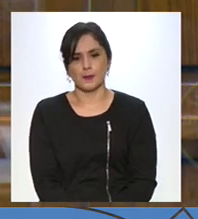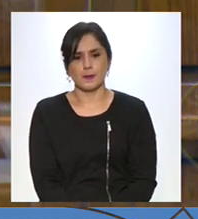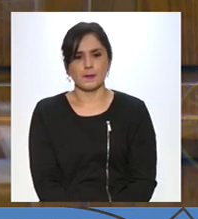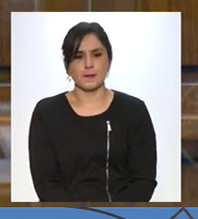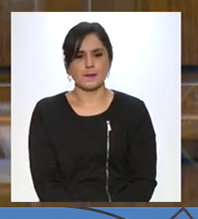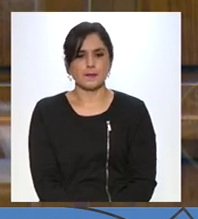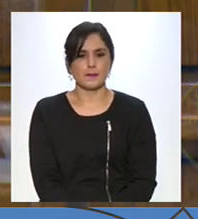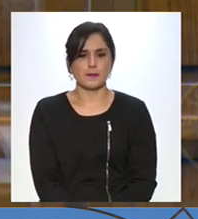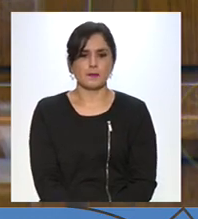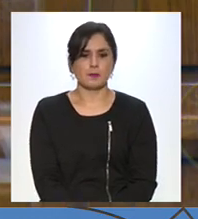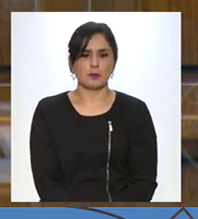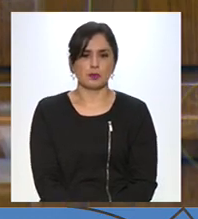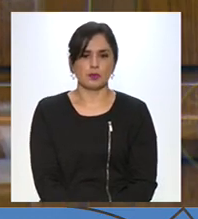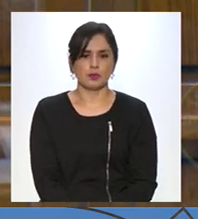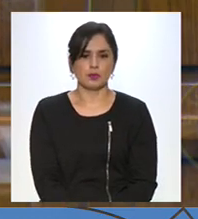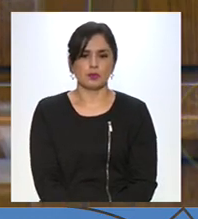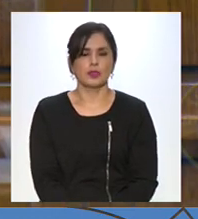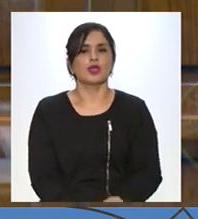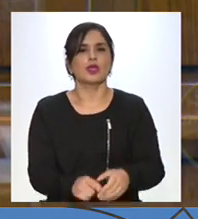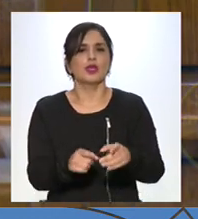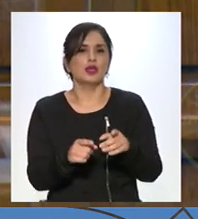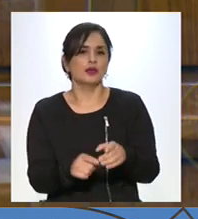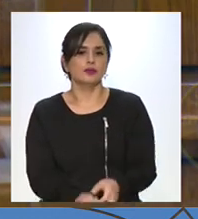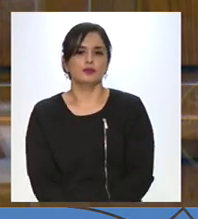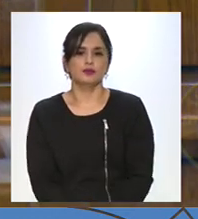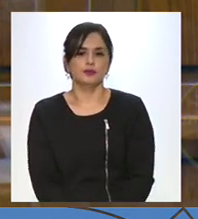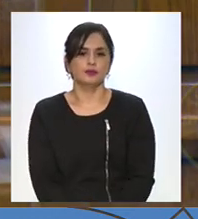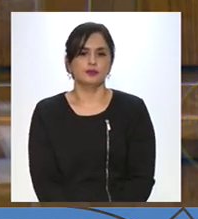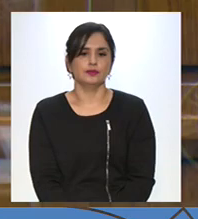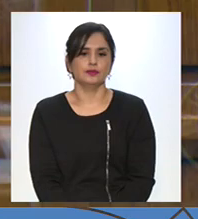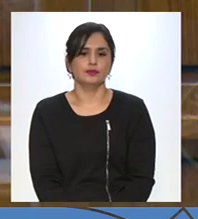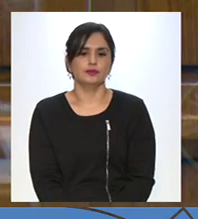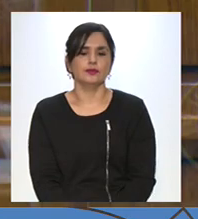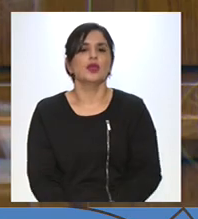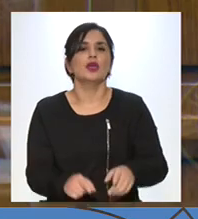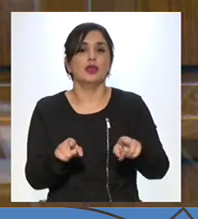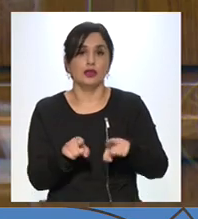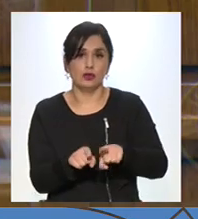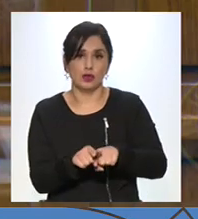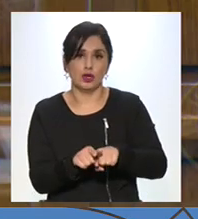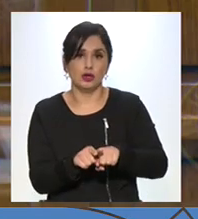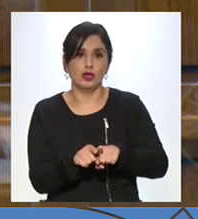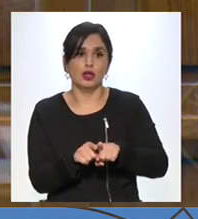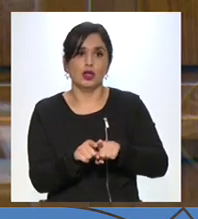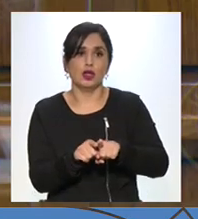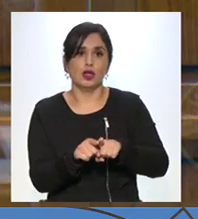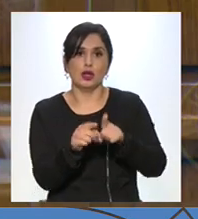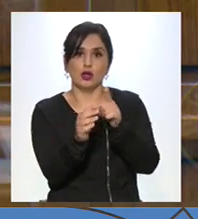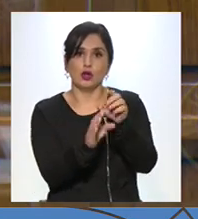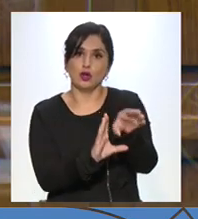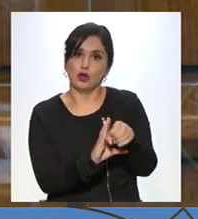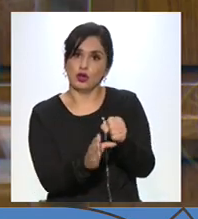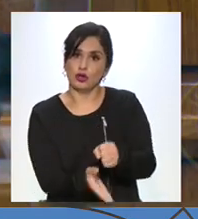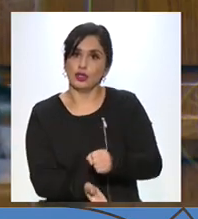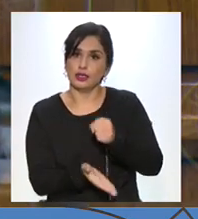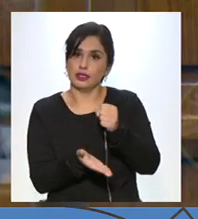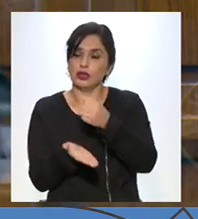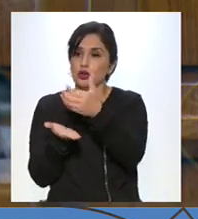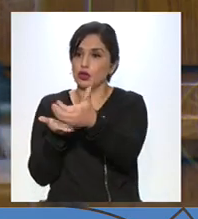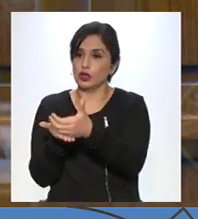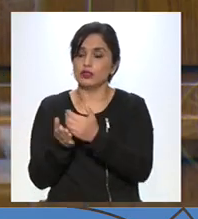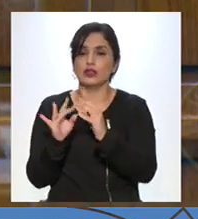aún así, y con los retiros, los ingresos de las familias están muy por sobre la pérdida de los ingresos que